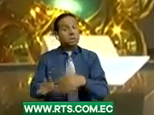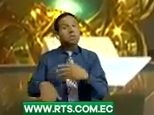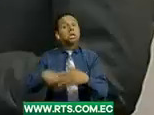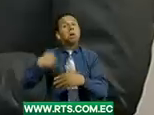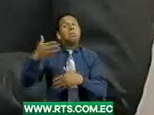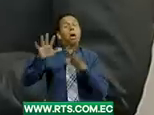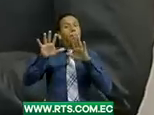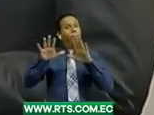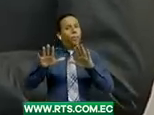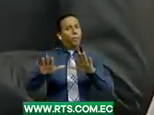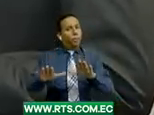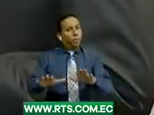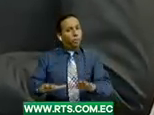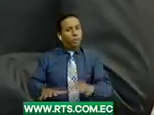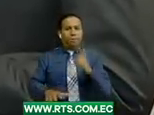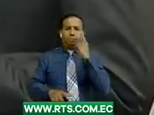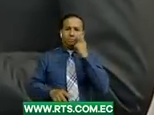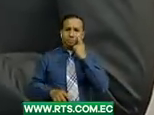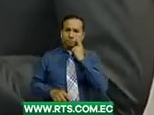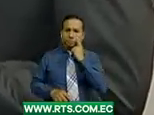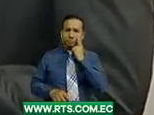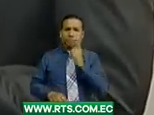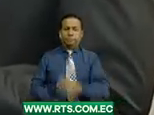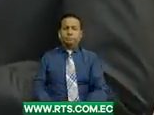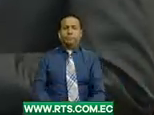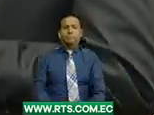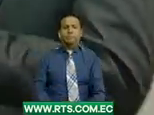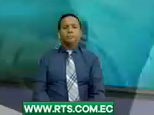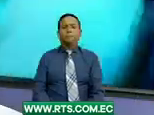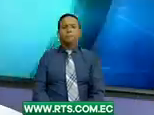calma. Informó Adriana Méndez.